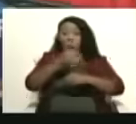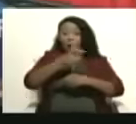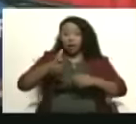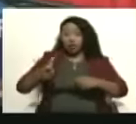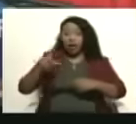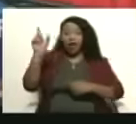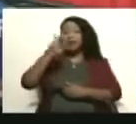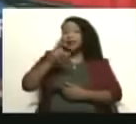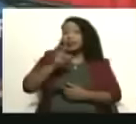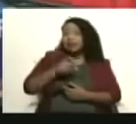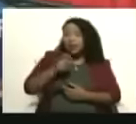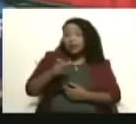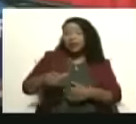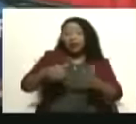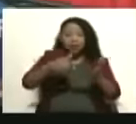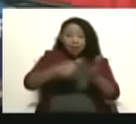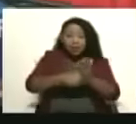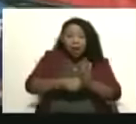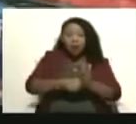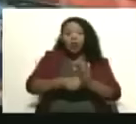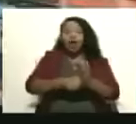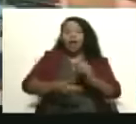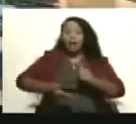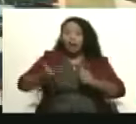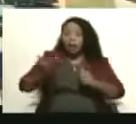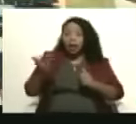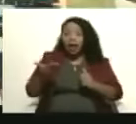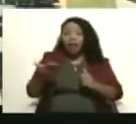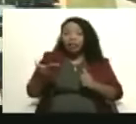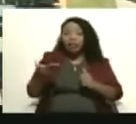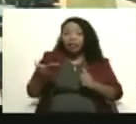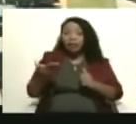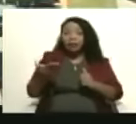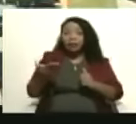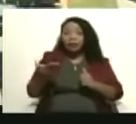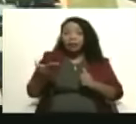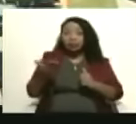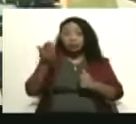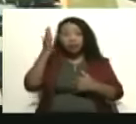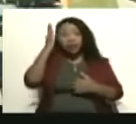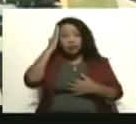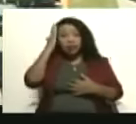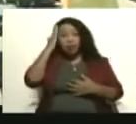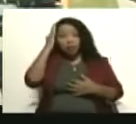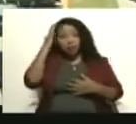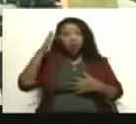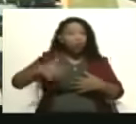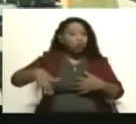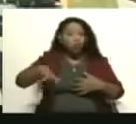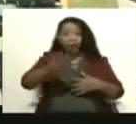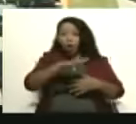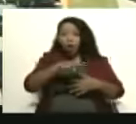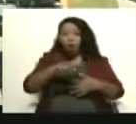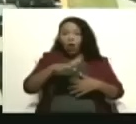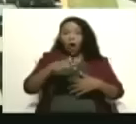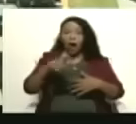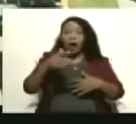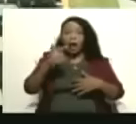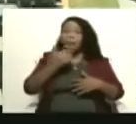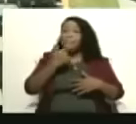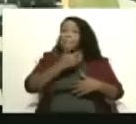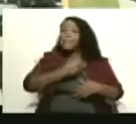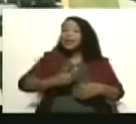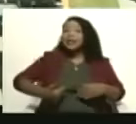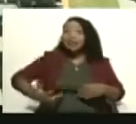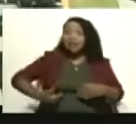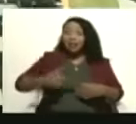requieren su documento, identidad, considerando que, como lo dijo el presidente del Consejo